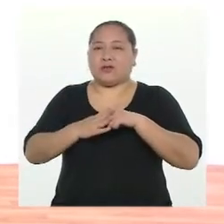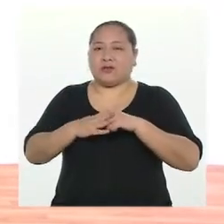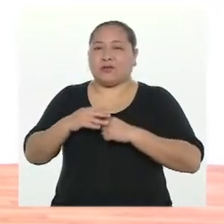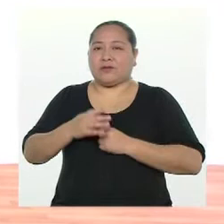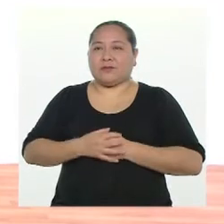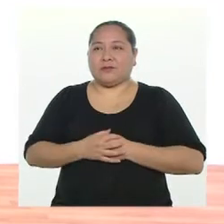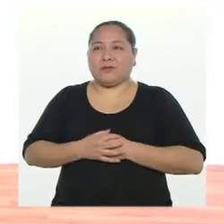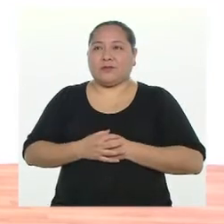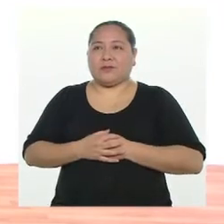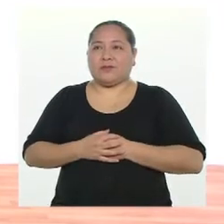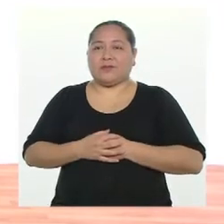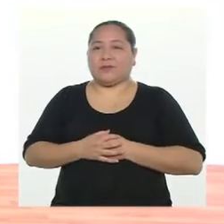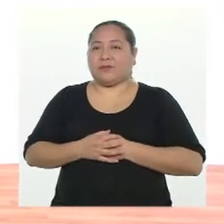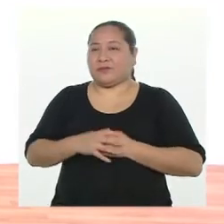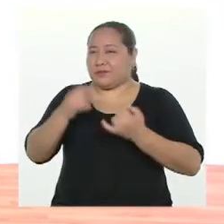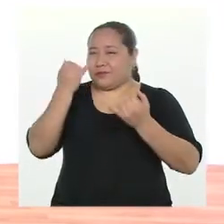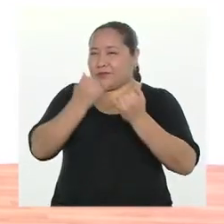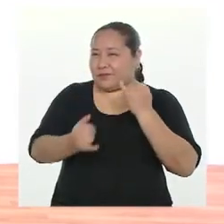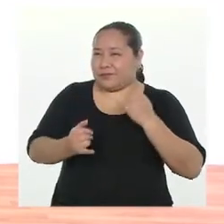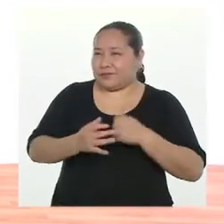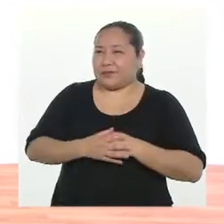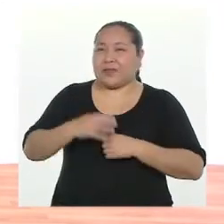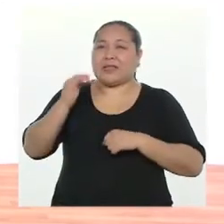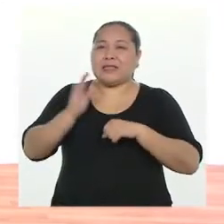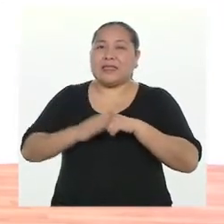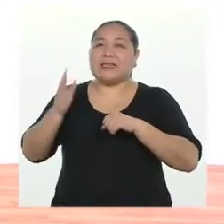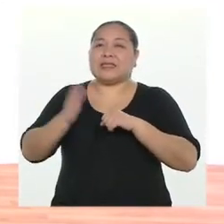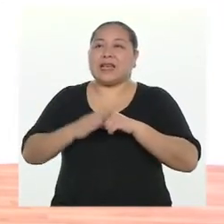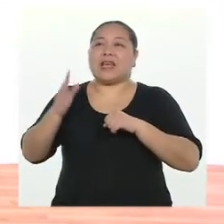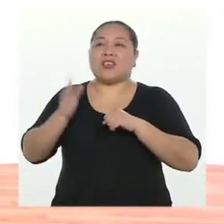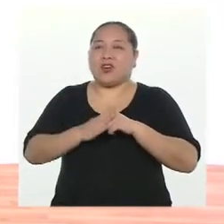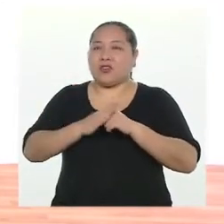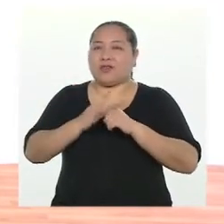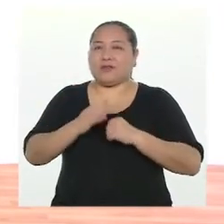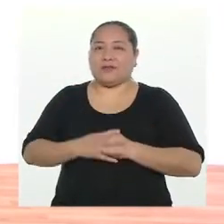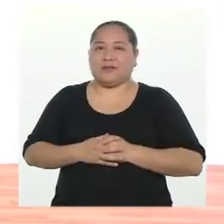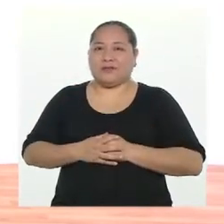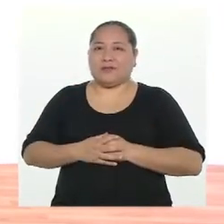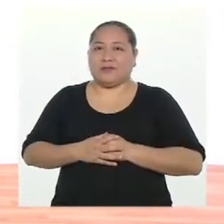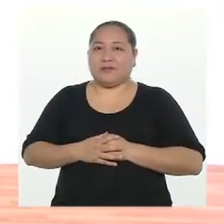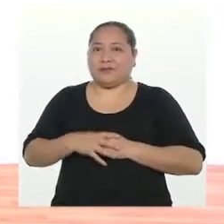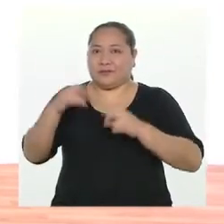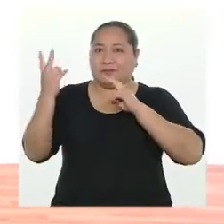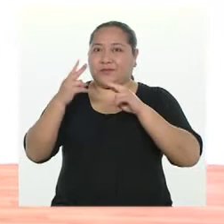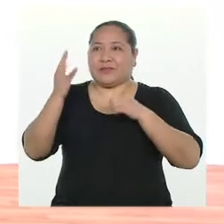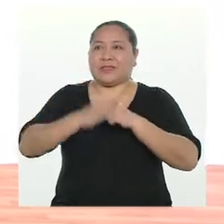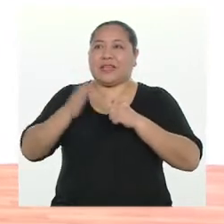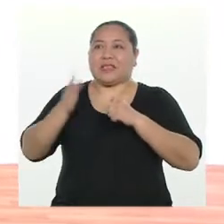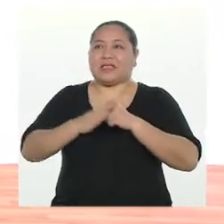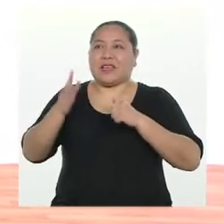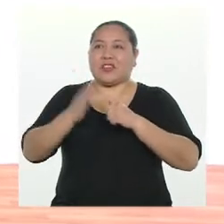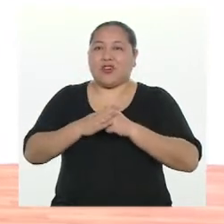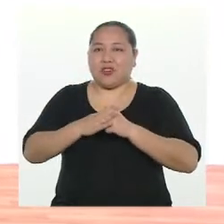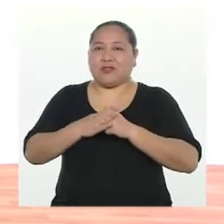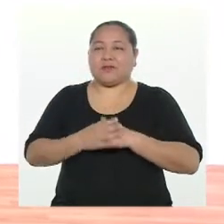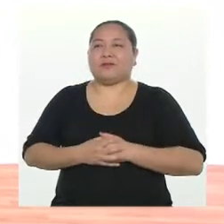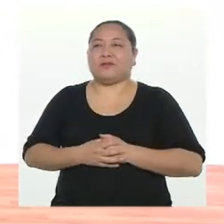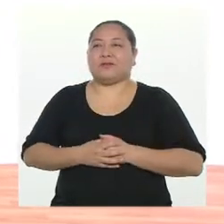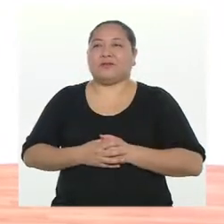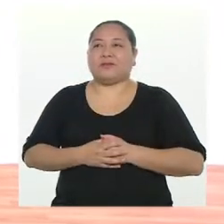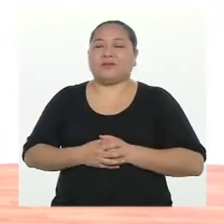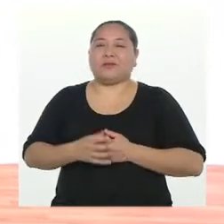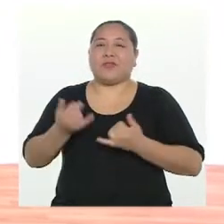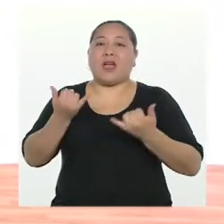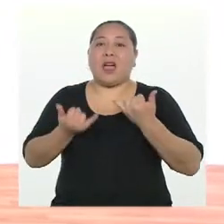señor. Y la última, sí señor. Una vez más, sí señor.